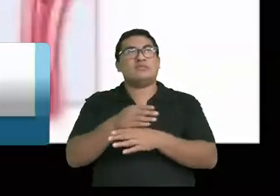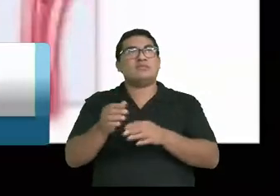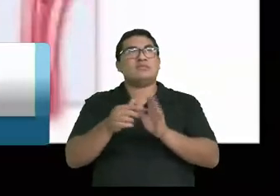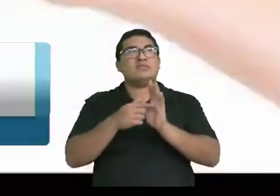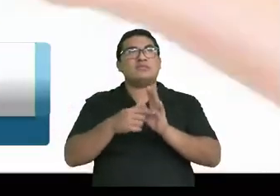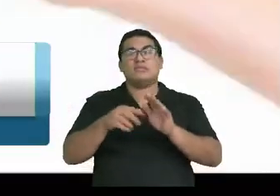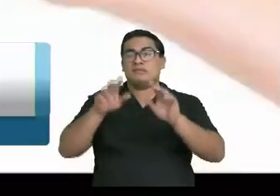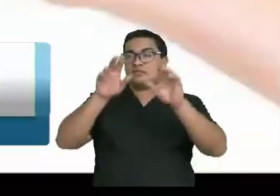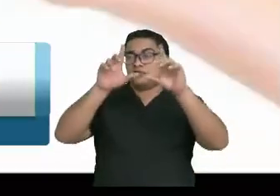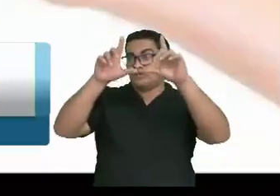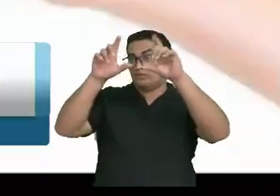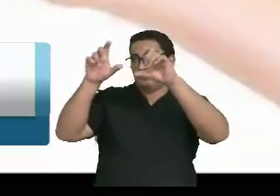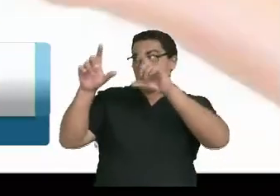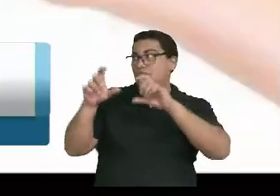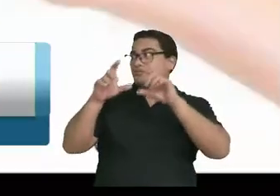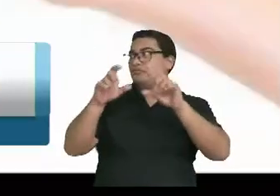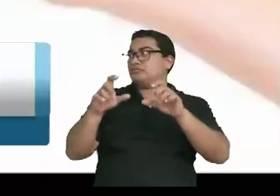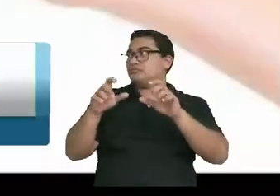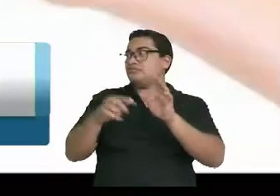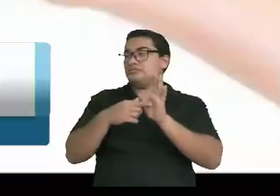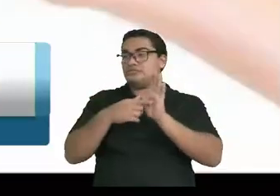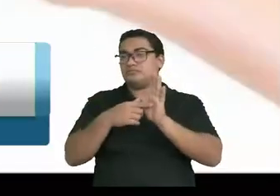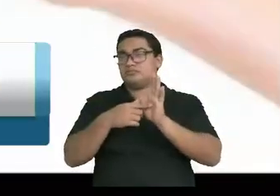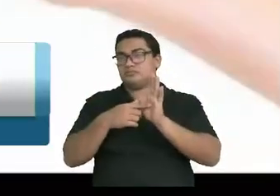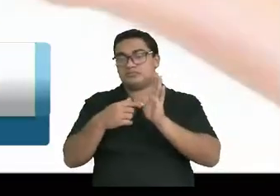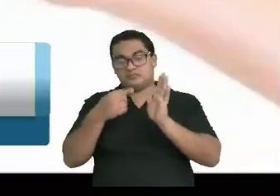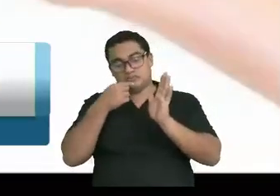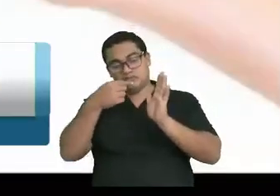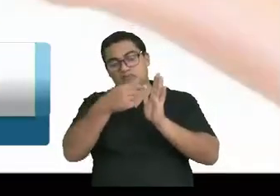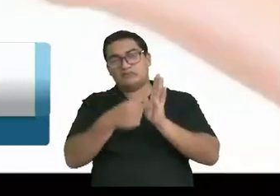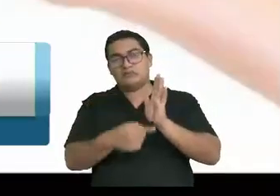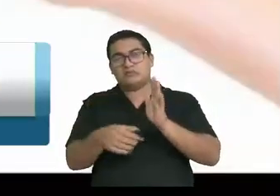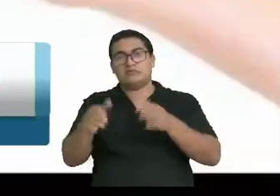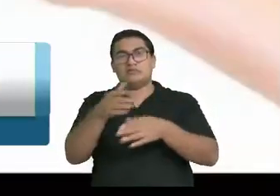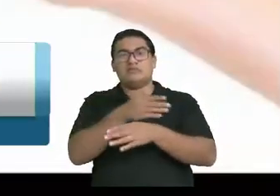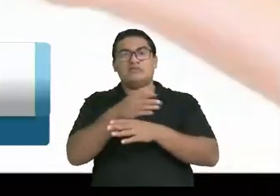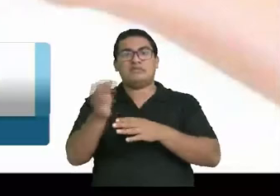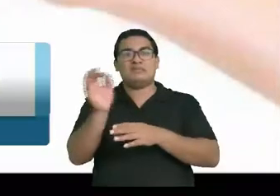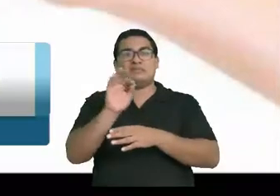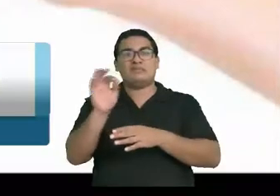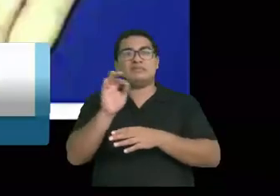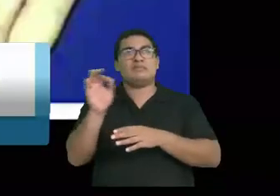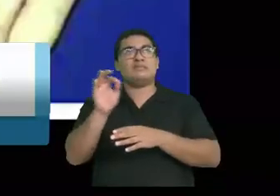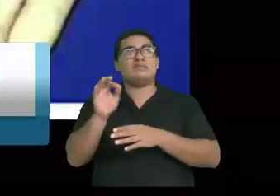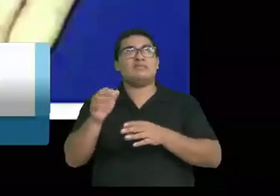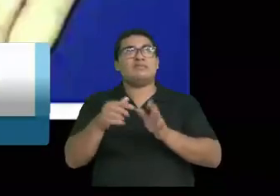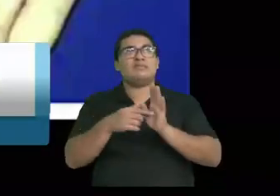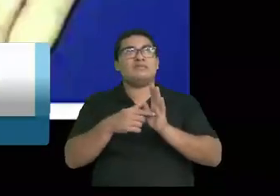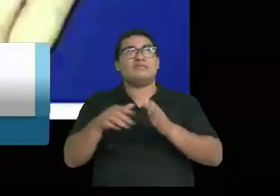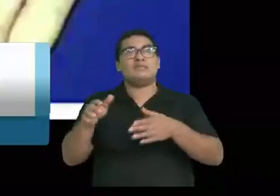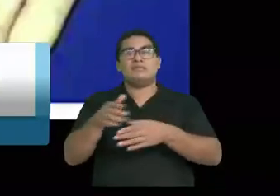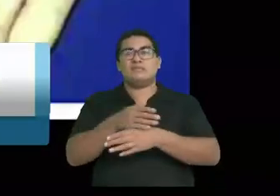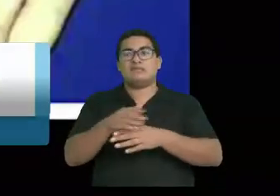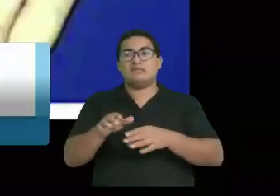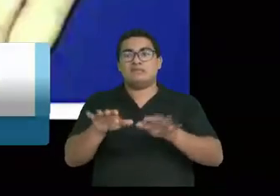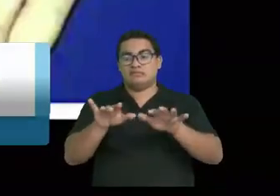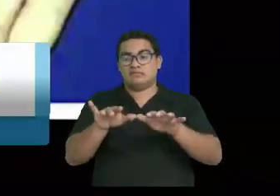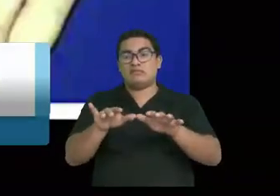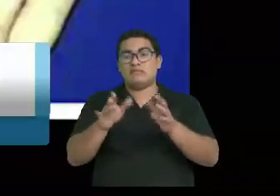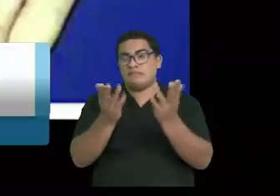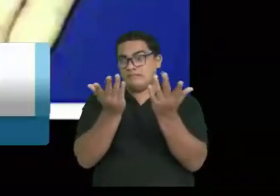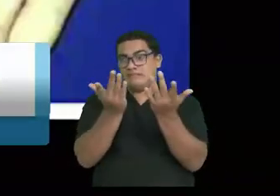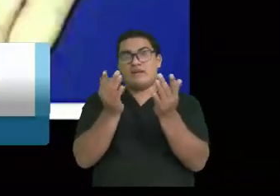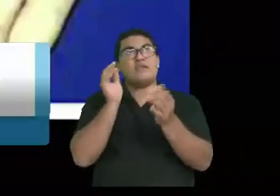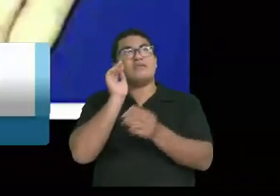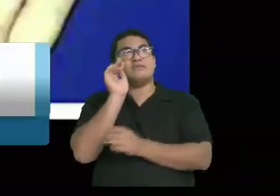vemos eso en pantalla, esa raya así se manifiesta, en forma de... No, así como